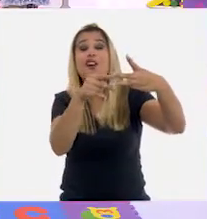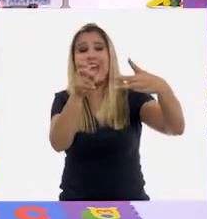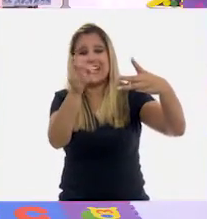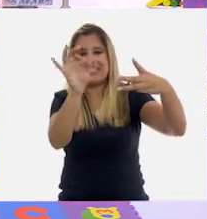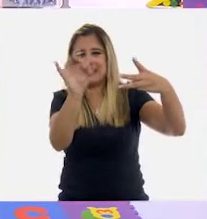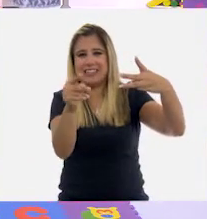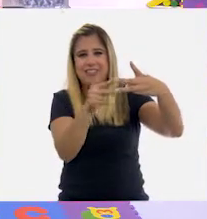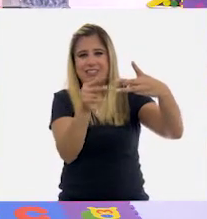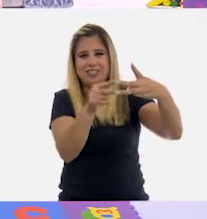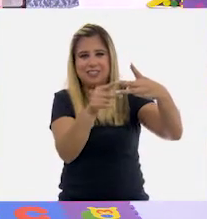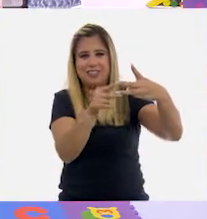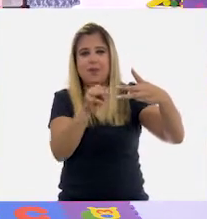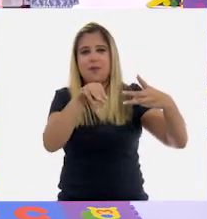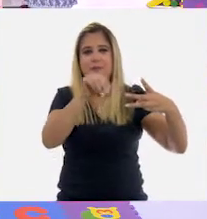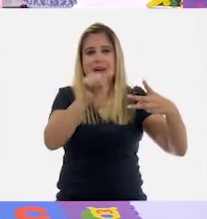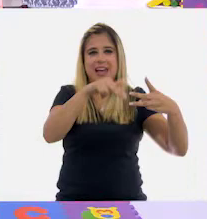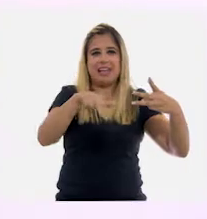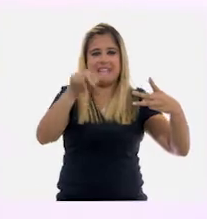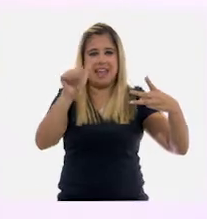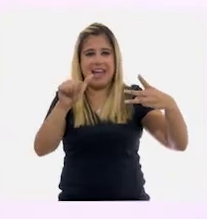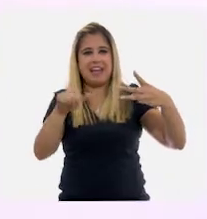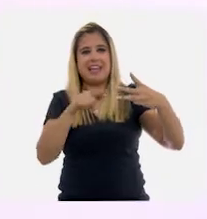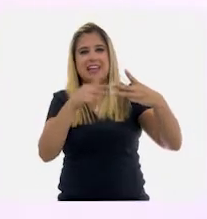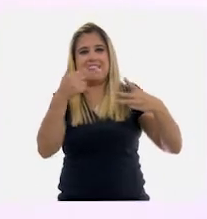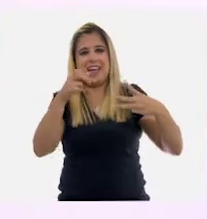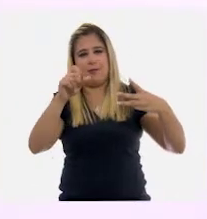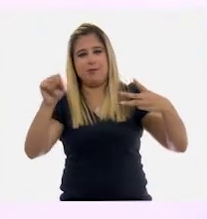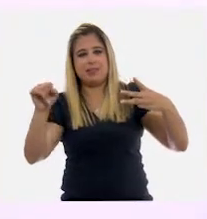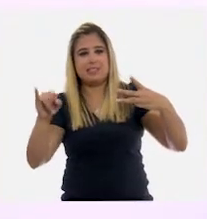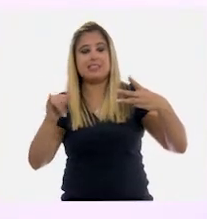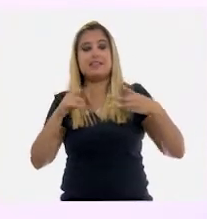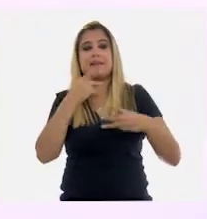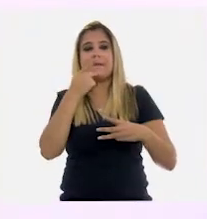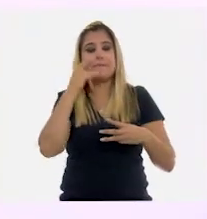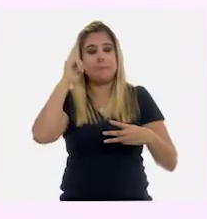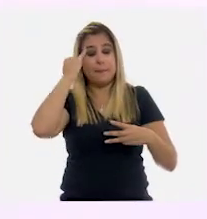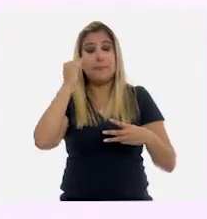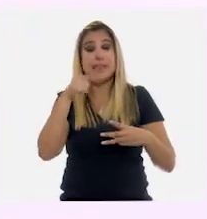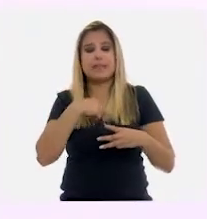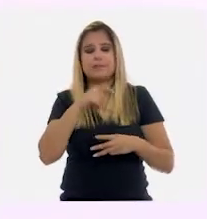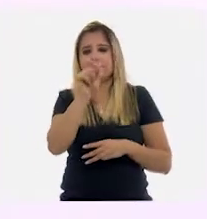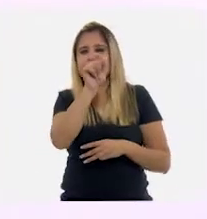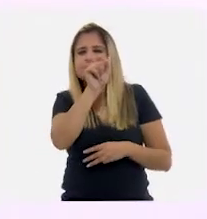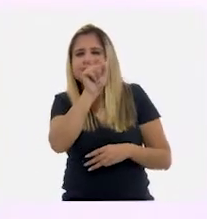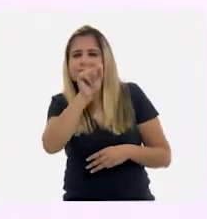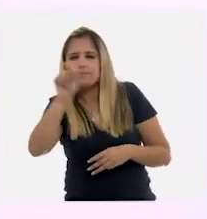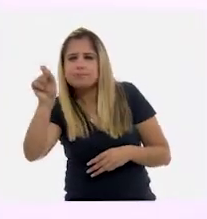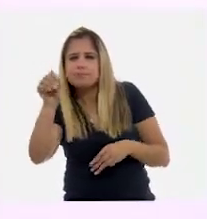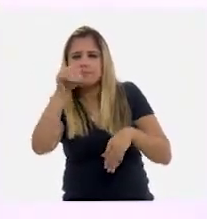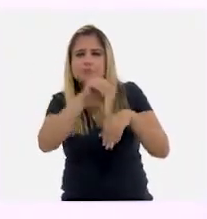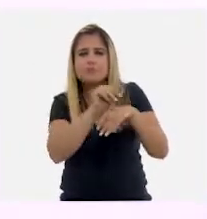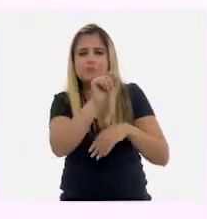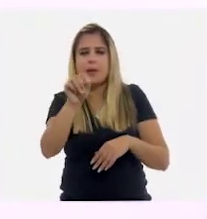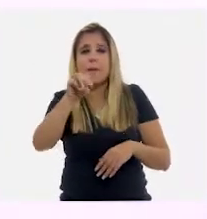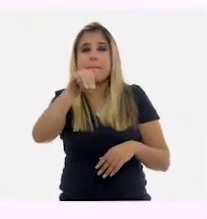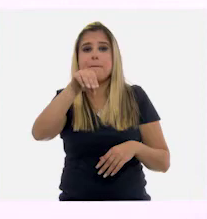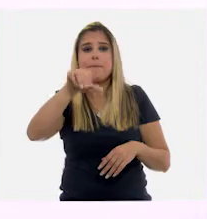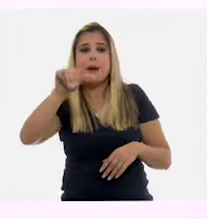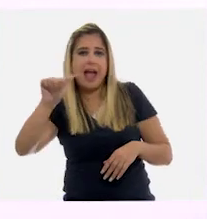¿Sí? Bueno. Maña. Pues las voy a. Voy a subrayar. Ma.